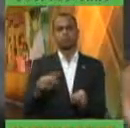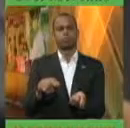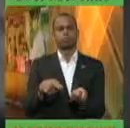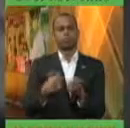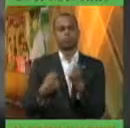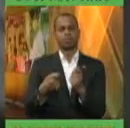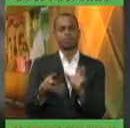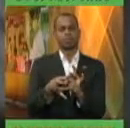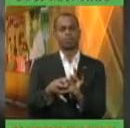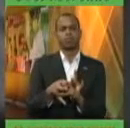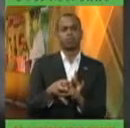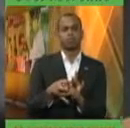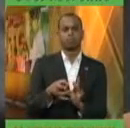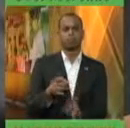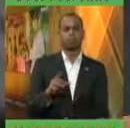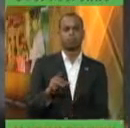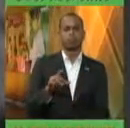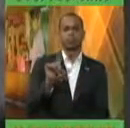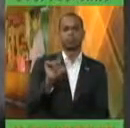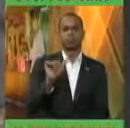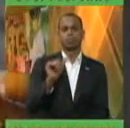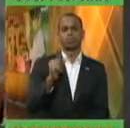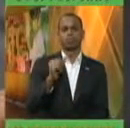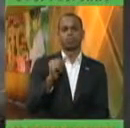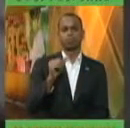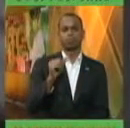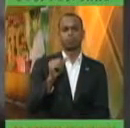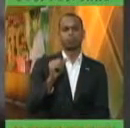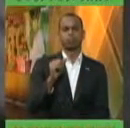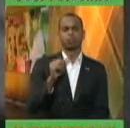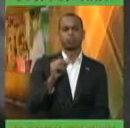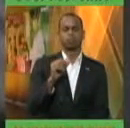de algunas alguna